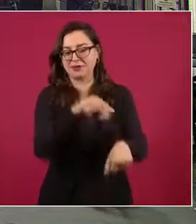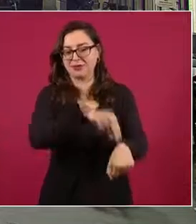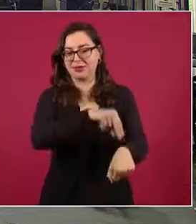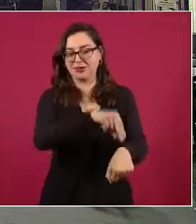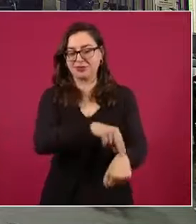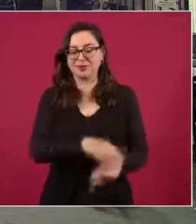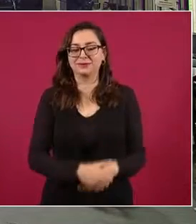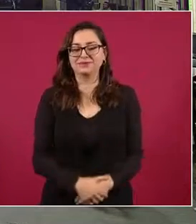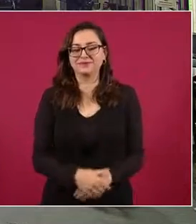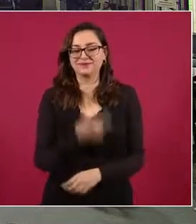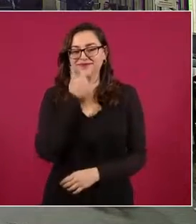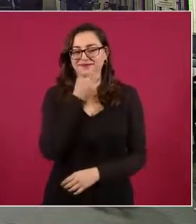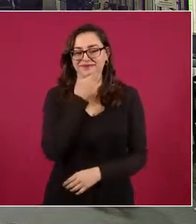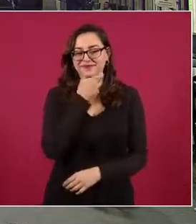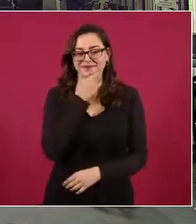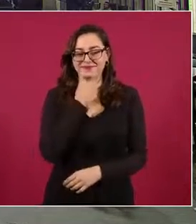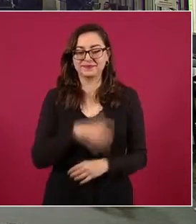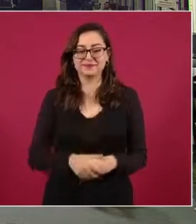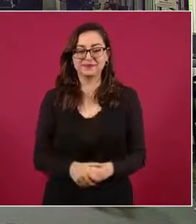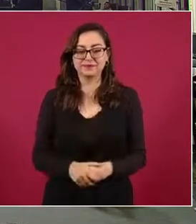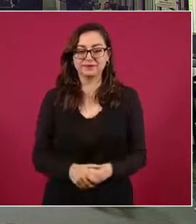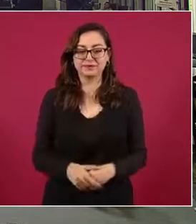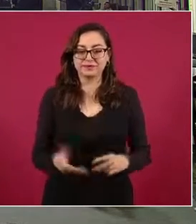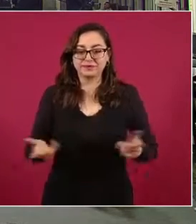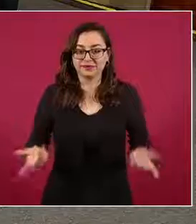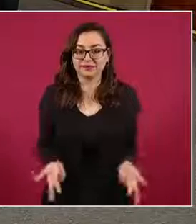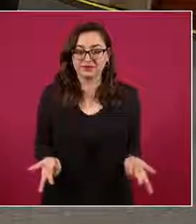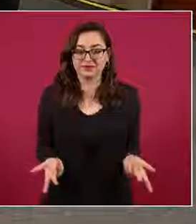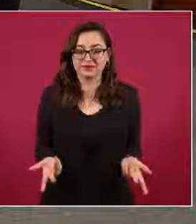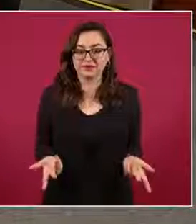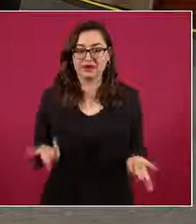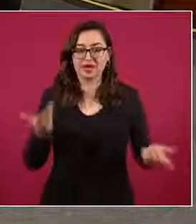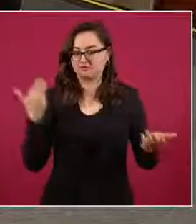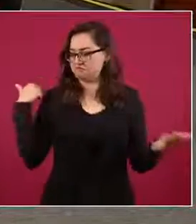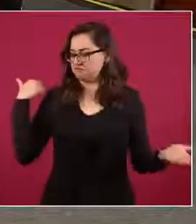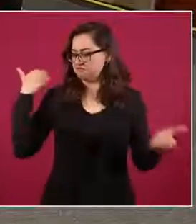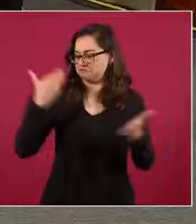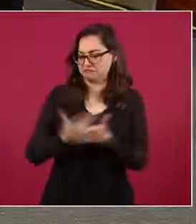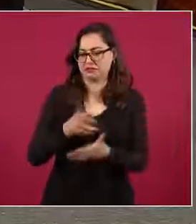que se hace una convocatoria